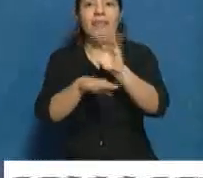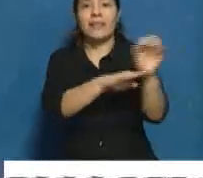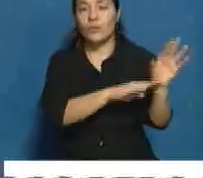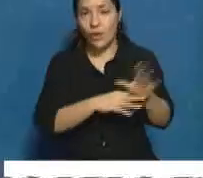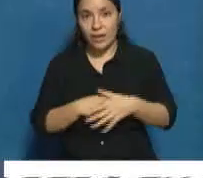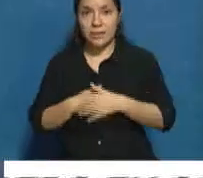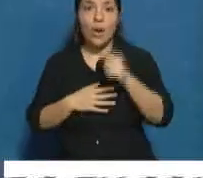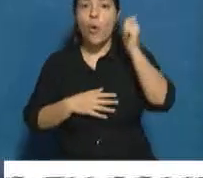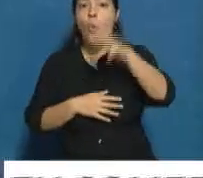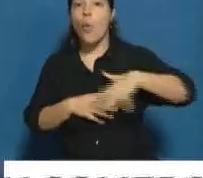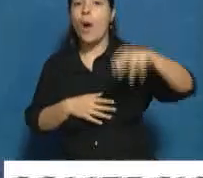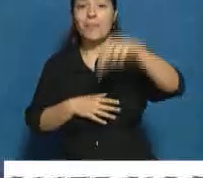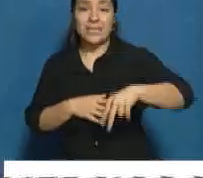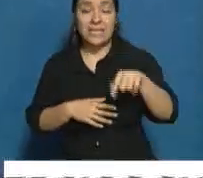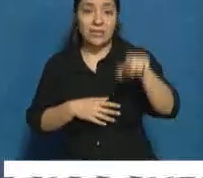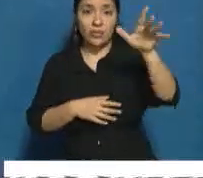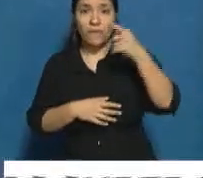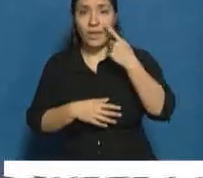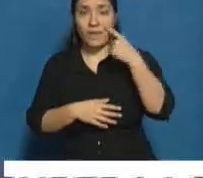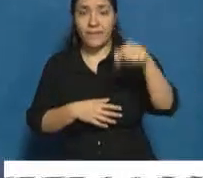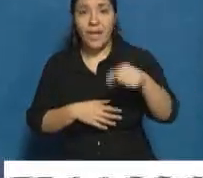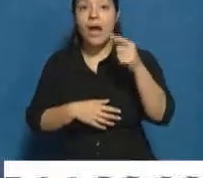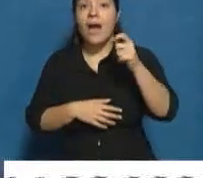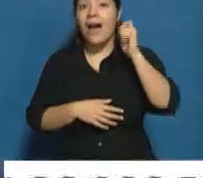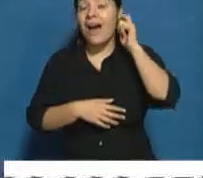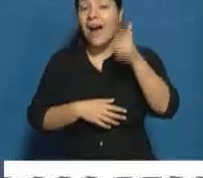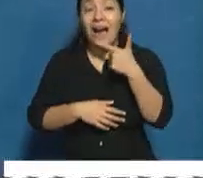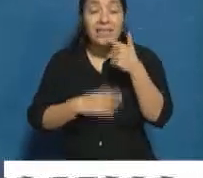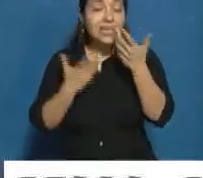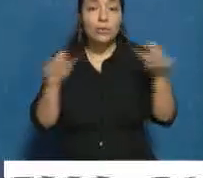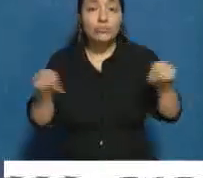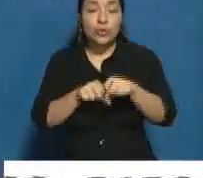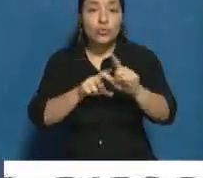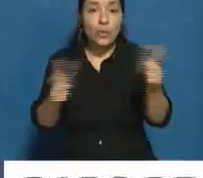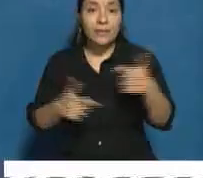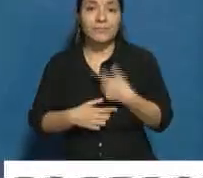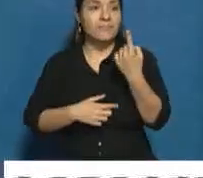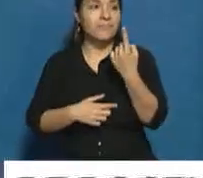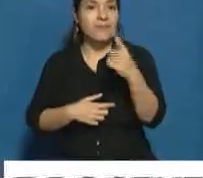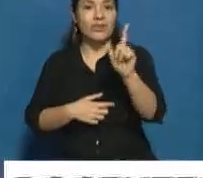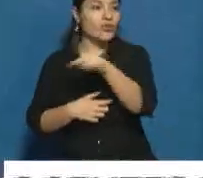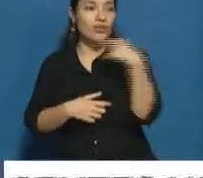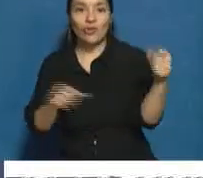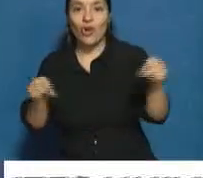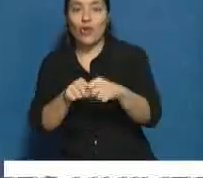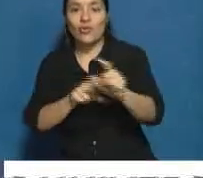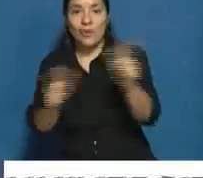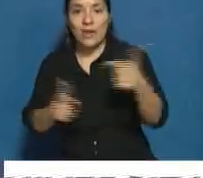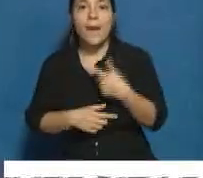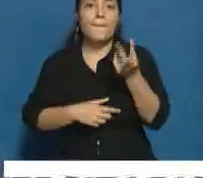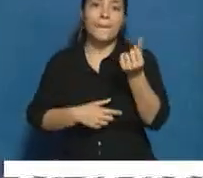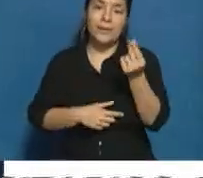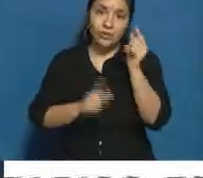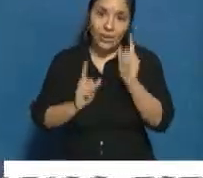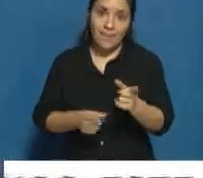Guaymallén. ¿Donde no hay gas natural? Hay gas natural, pero nosotros no estamos conectados. Por el tema del precio también. El precio